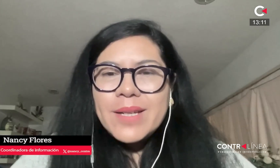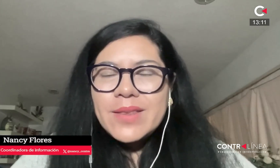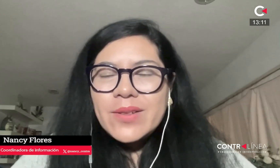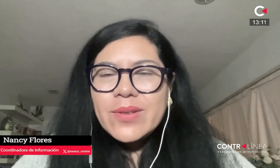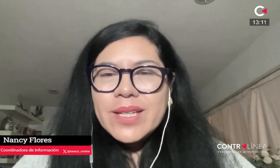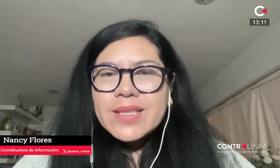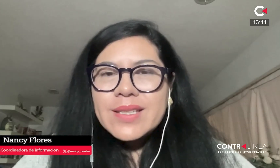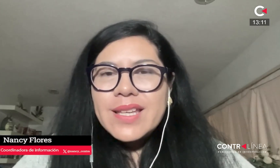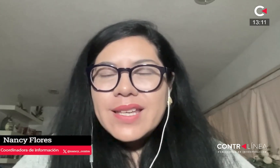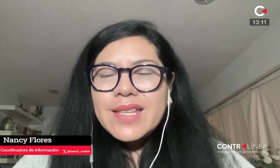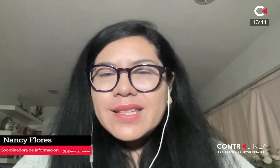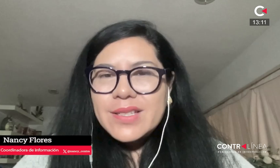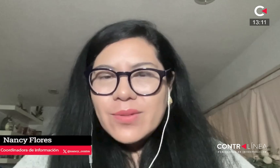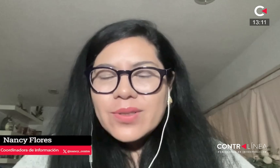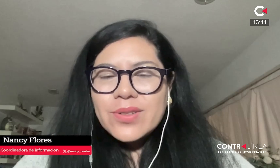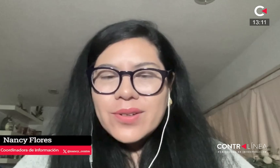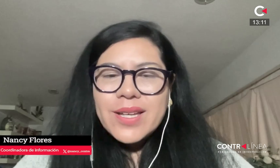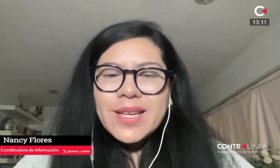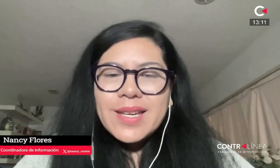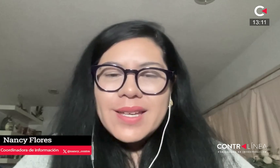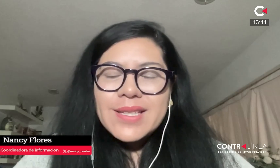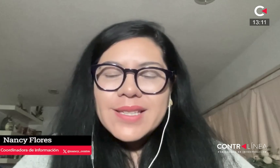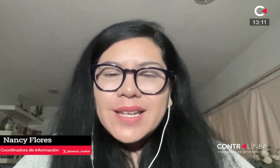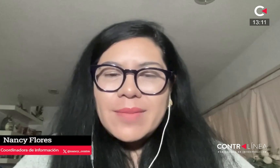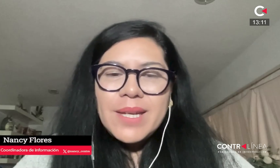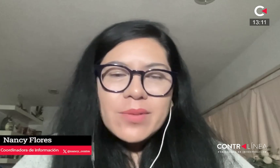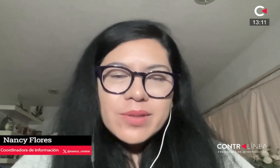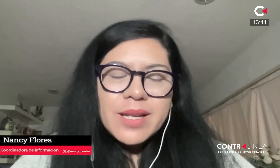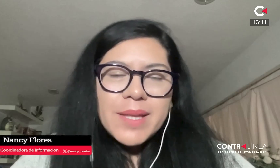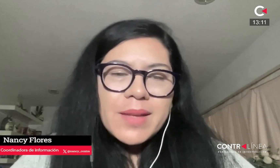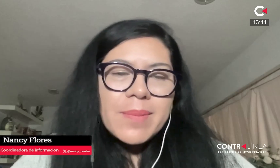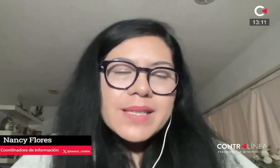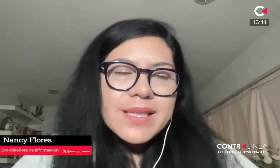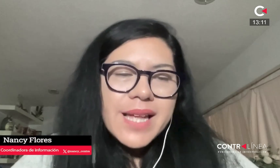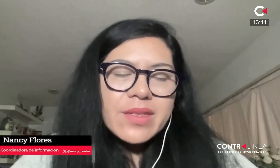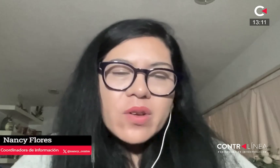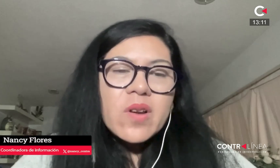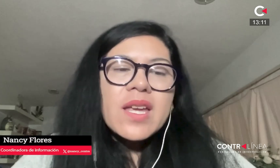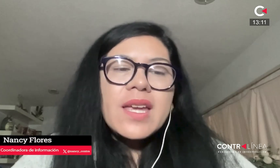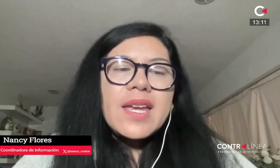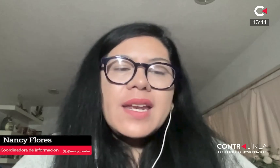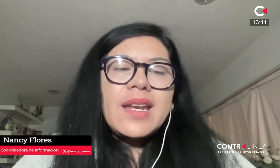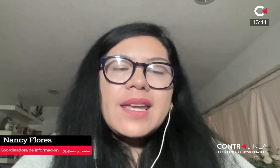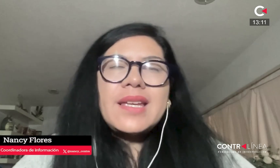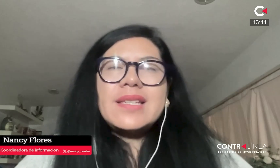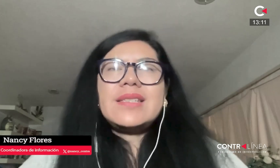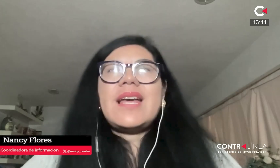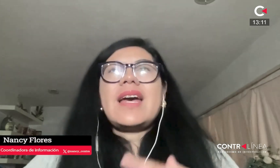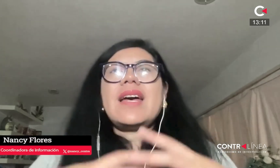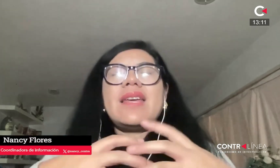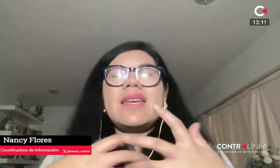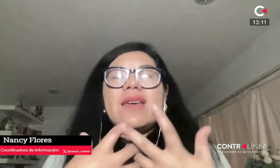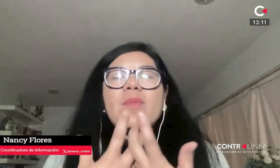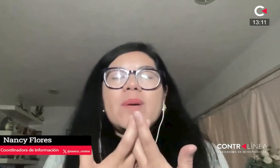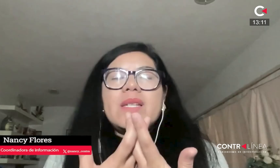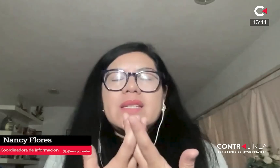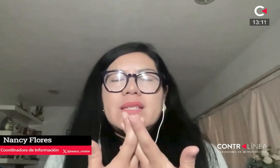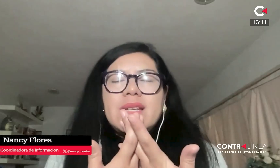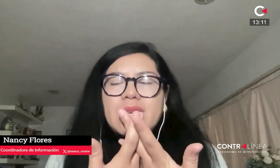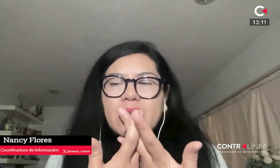cual emito este discurso que escribí justamente pensando en esta